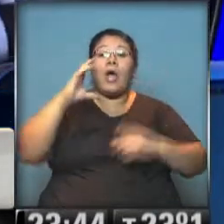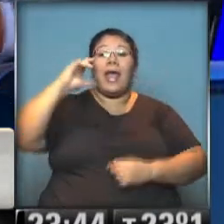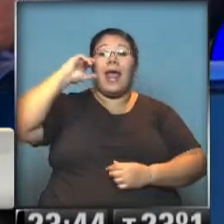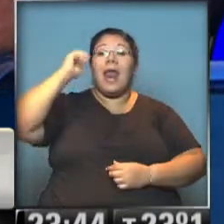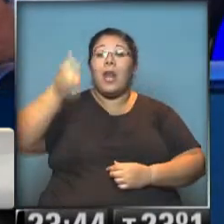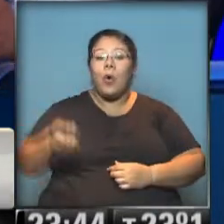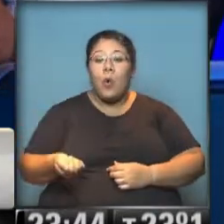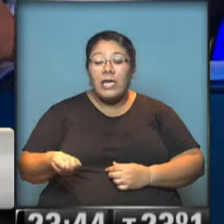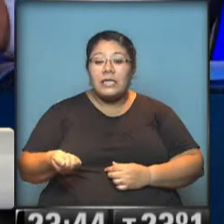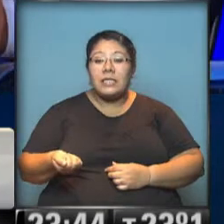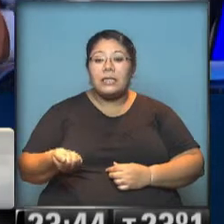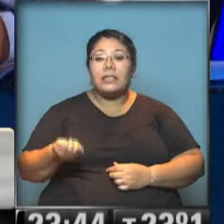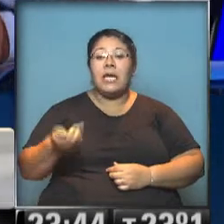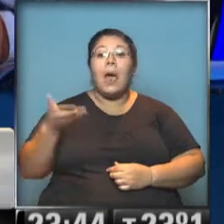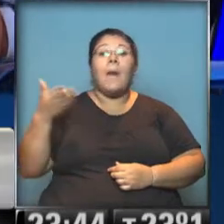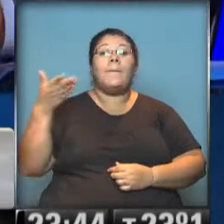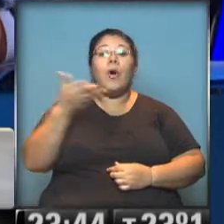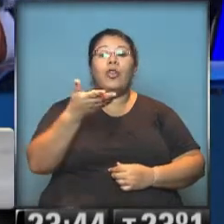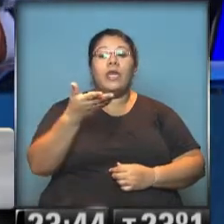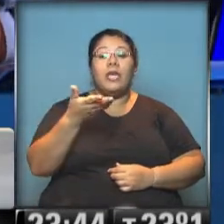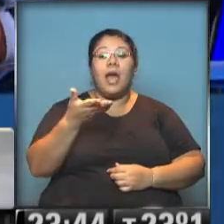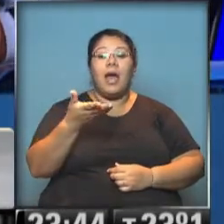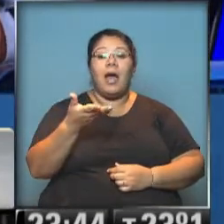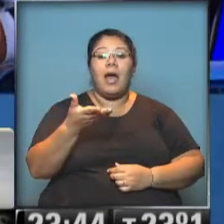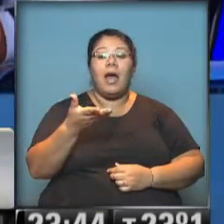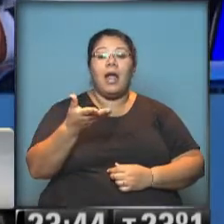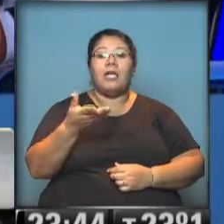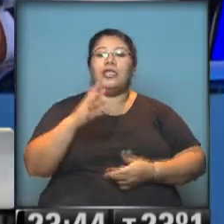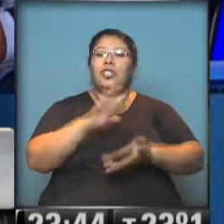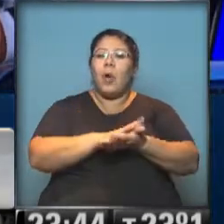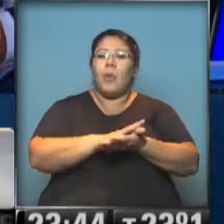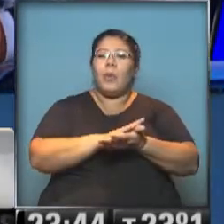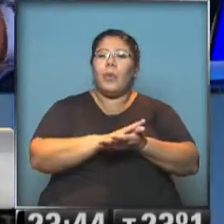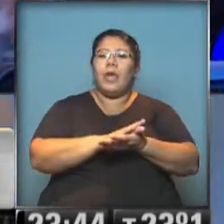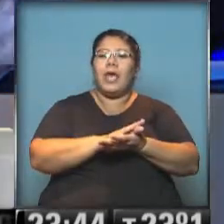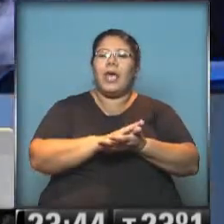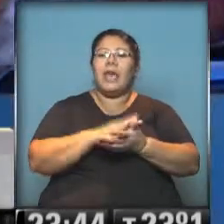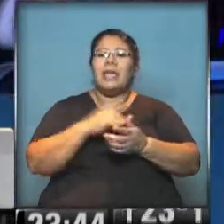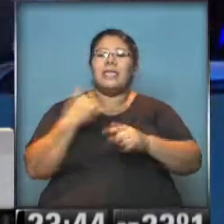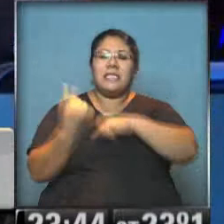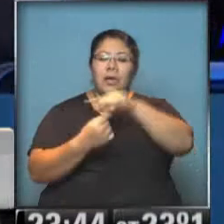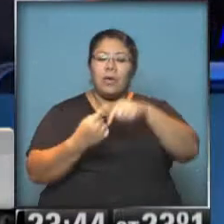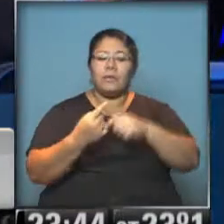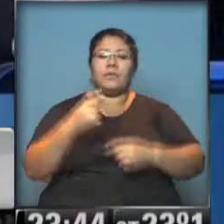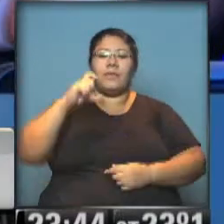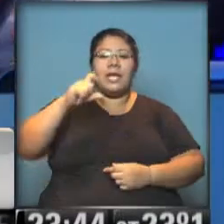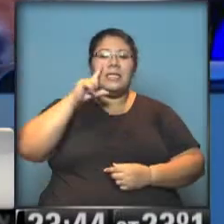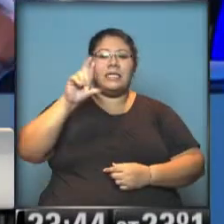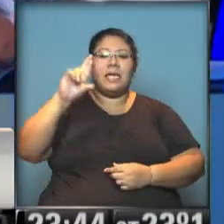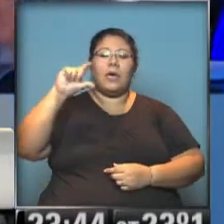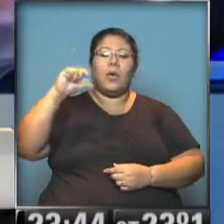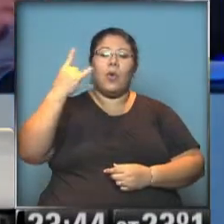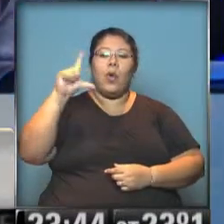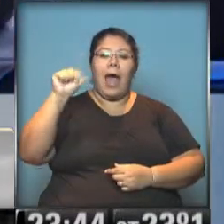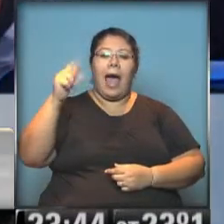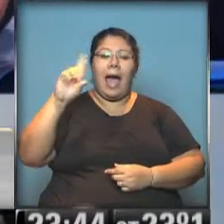Canicova Corral, podía pedir la baja de esas circulares. ¿Qué dice ahora Polichita? Pero también puede ser que se suspendan, que se